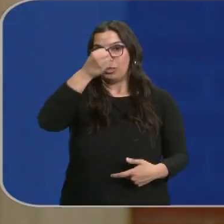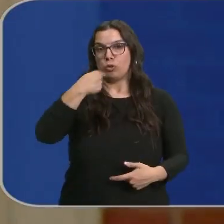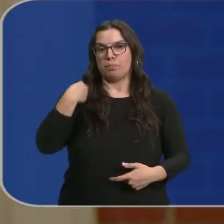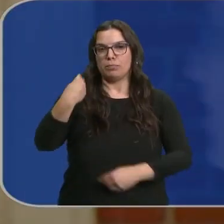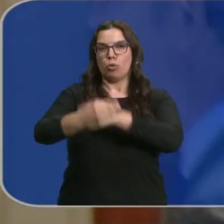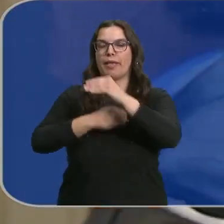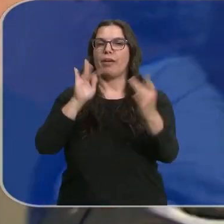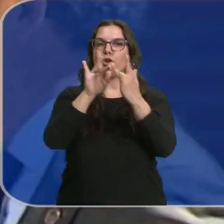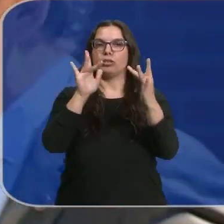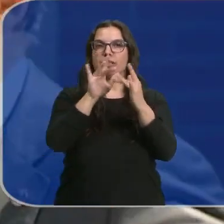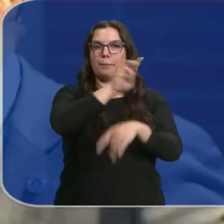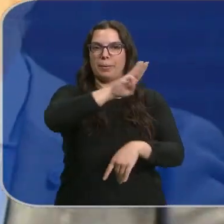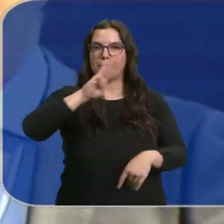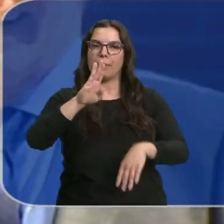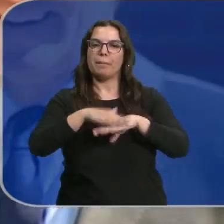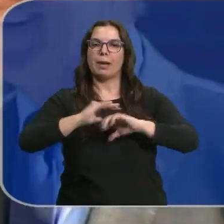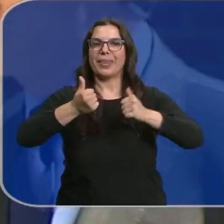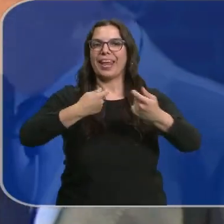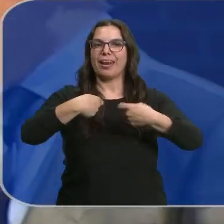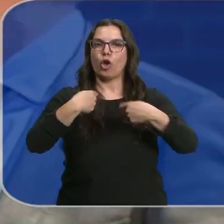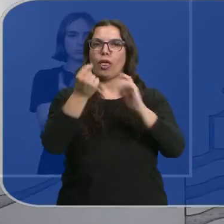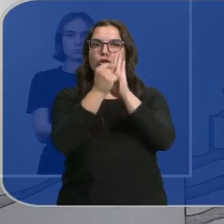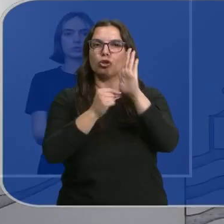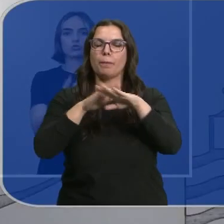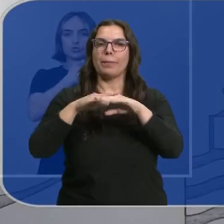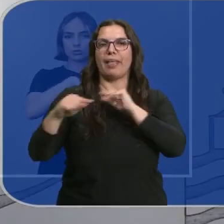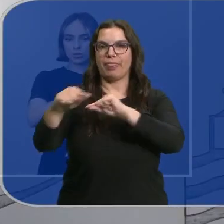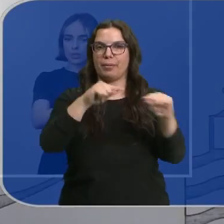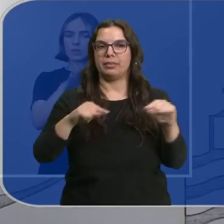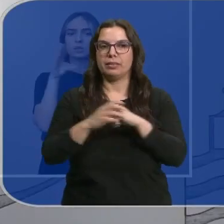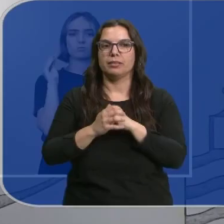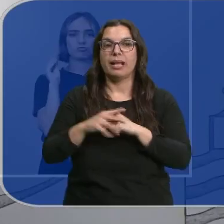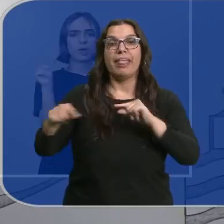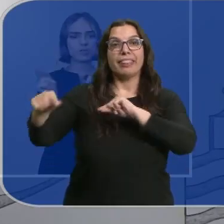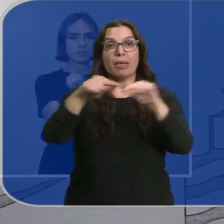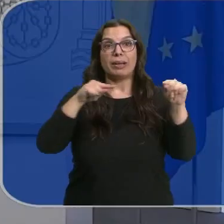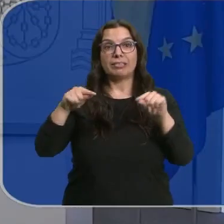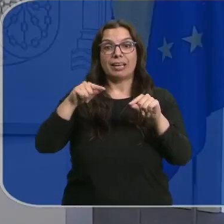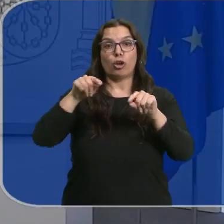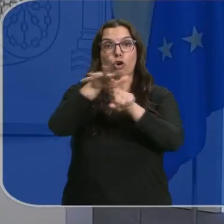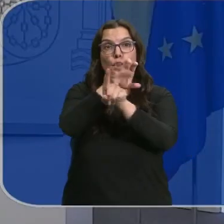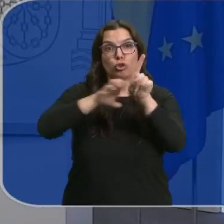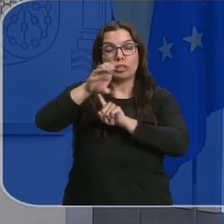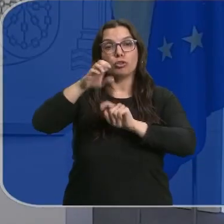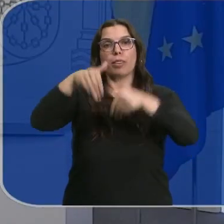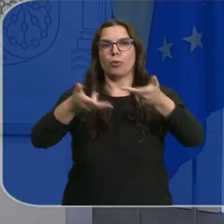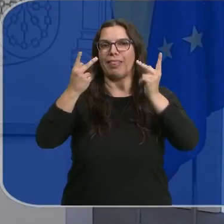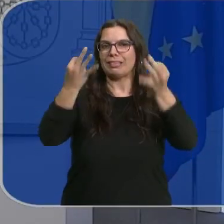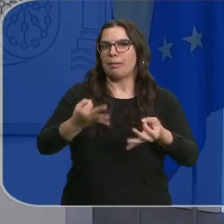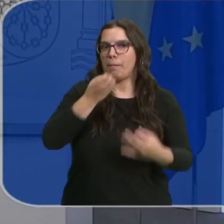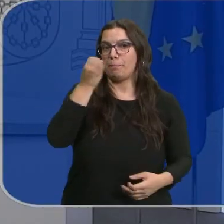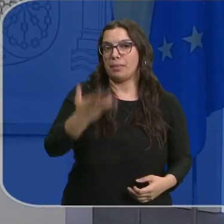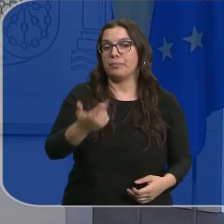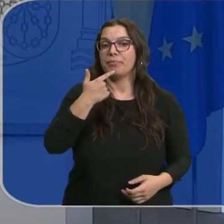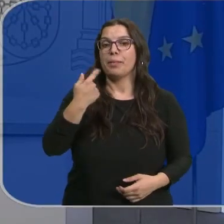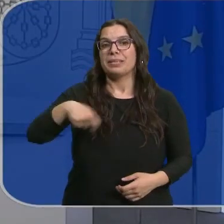mismo, ponerse en contacto con el PP para negociar esos cara a cara. Siempre es bueno debatir en democracia. Es lo que dice el gobierno, que el presidente